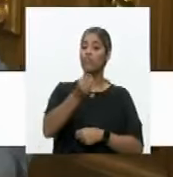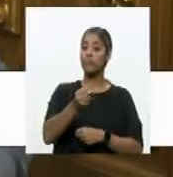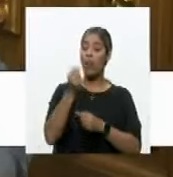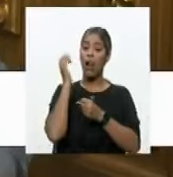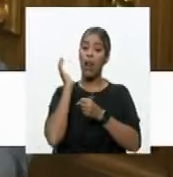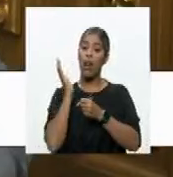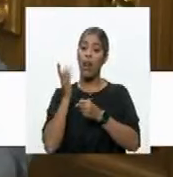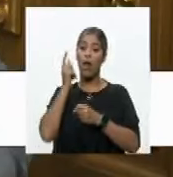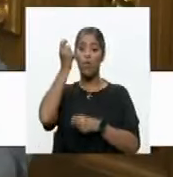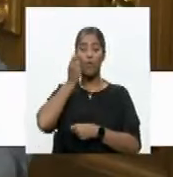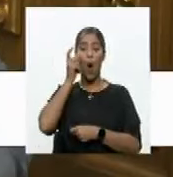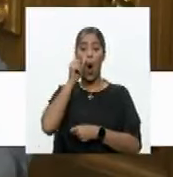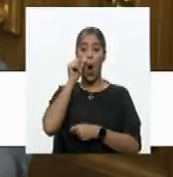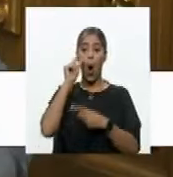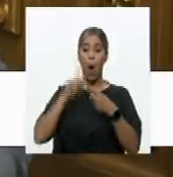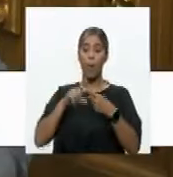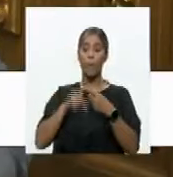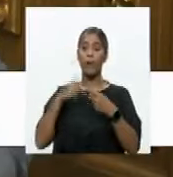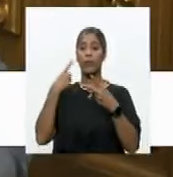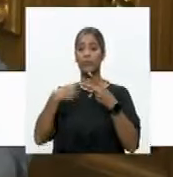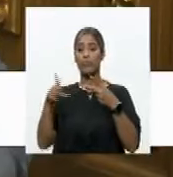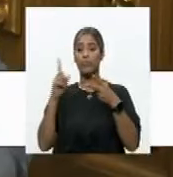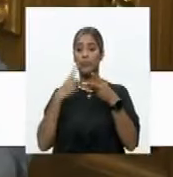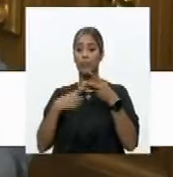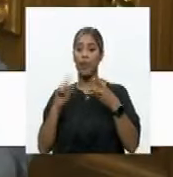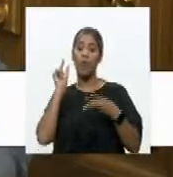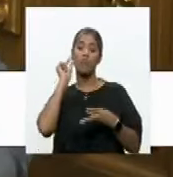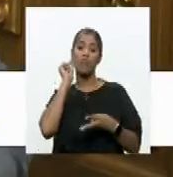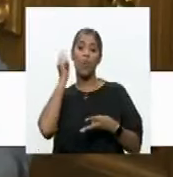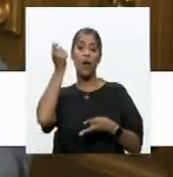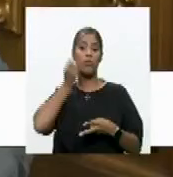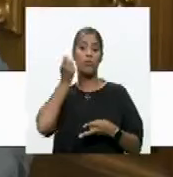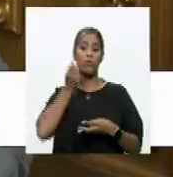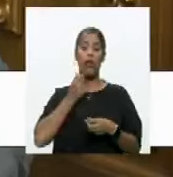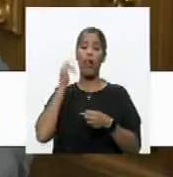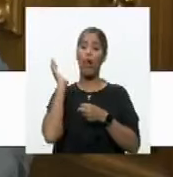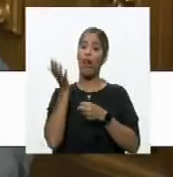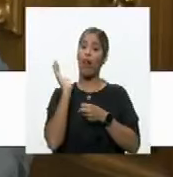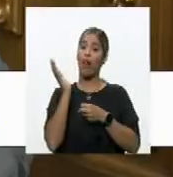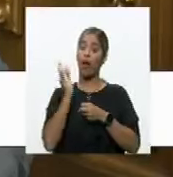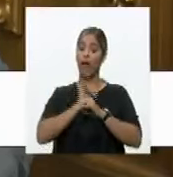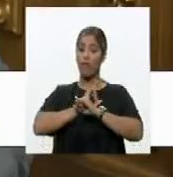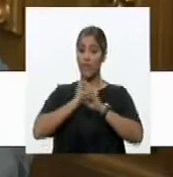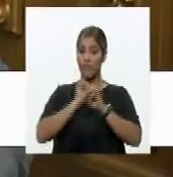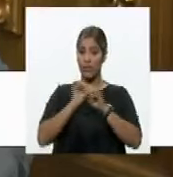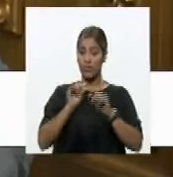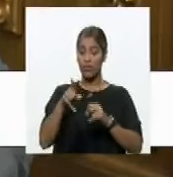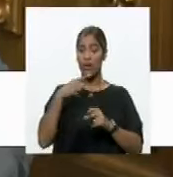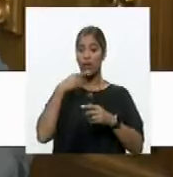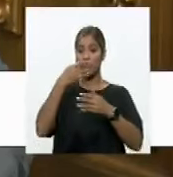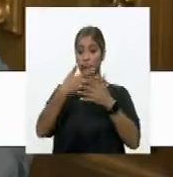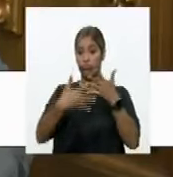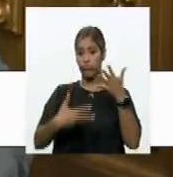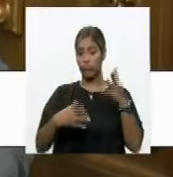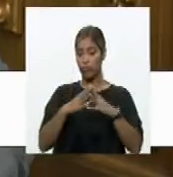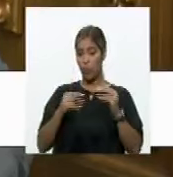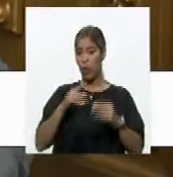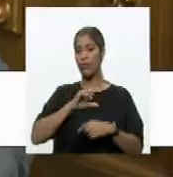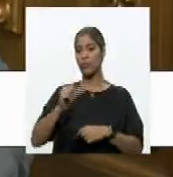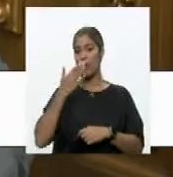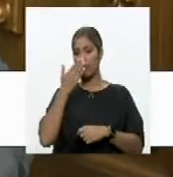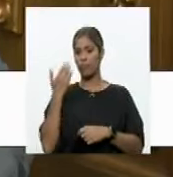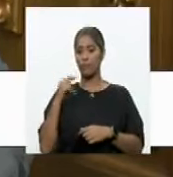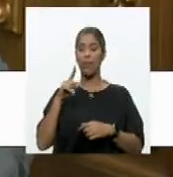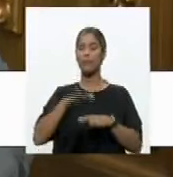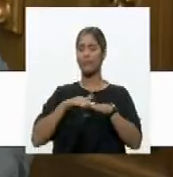información al diputado Carlos Gamarra y a las diputadas Niloa Delgado y Robexa Poleo. Finalizadas las intervenciones sobre los puntos de información, el presidente solicitó